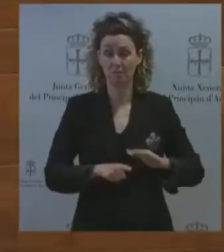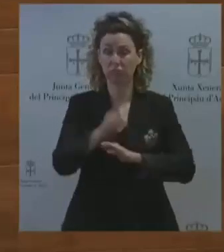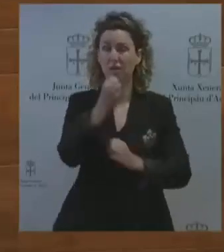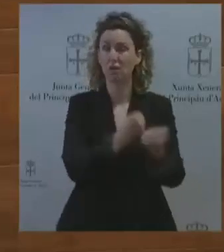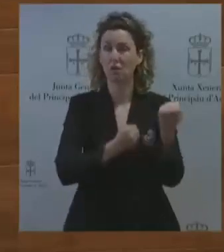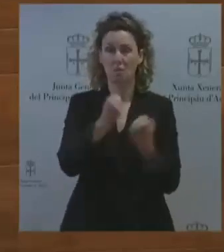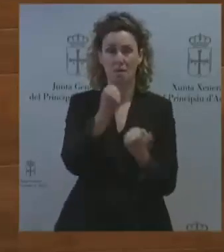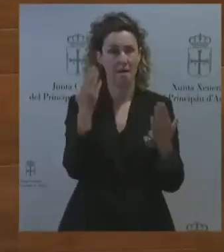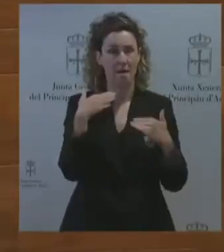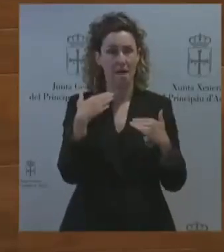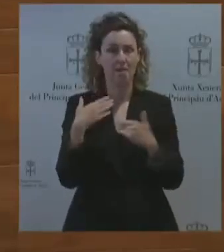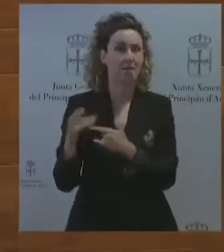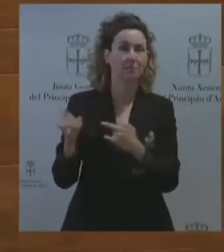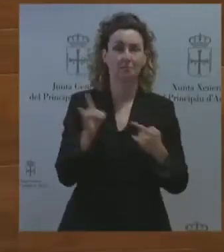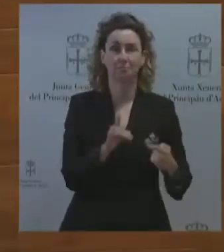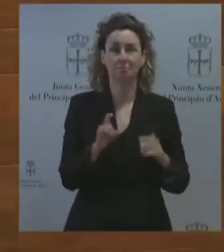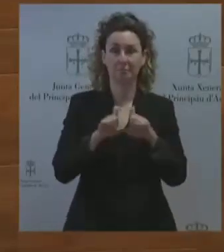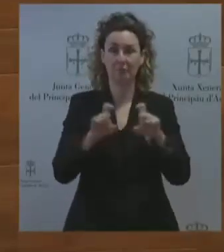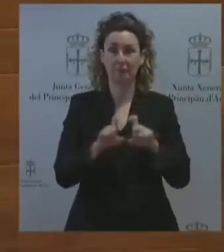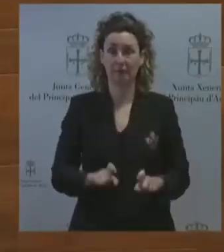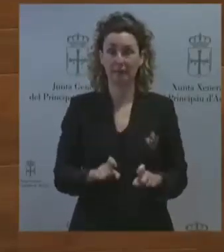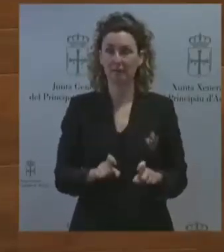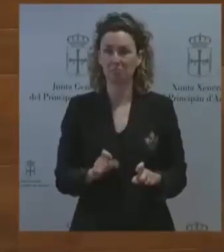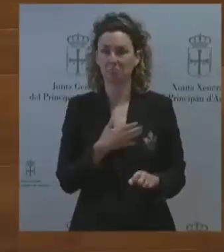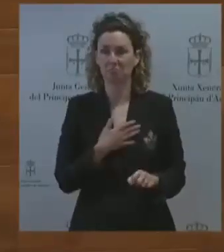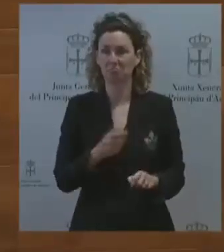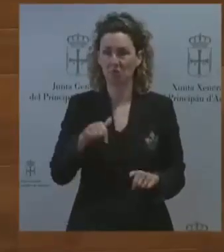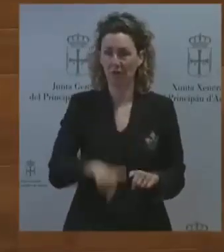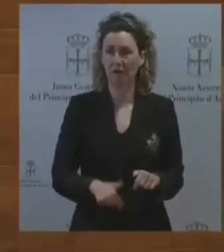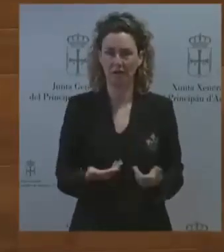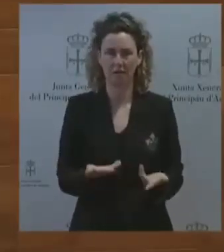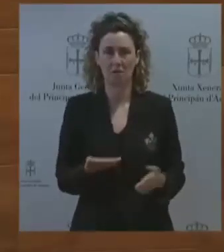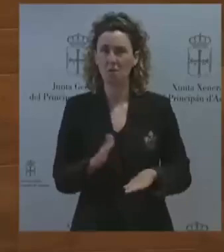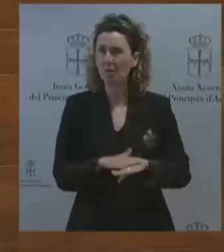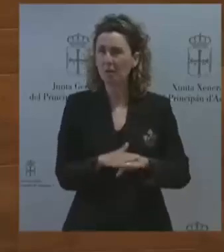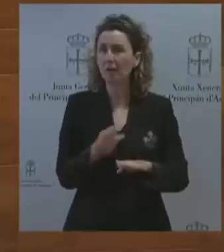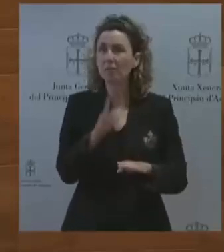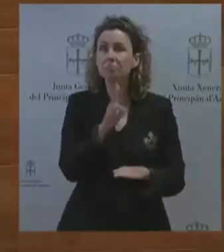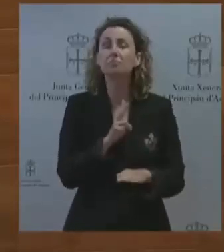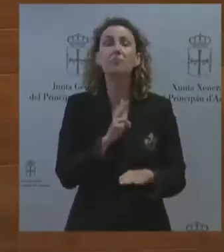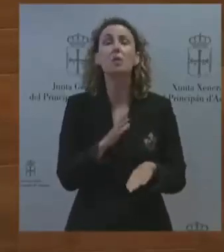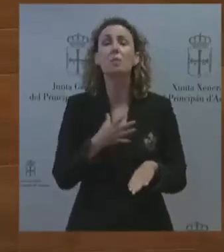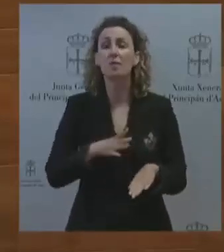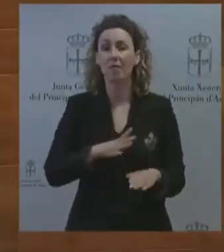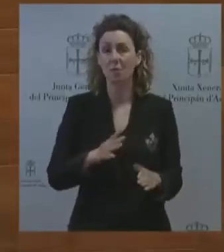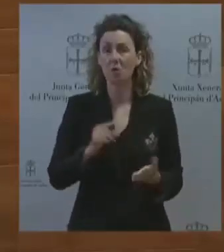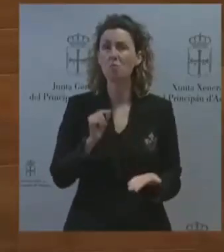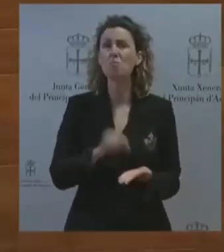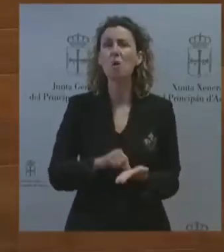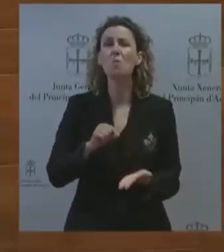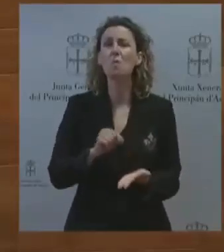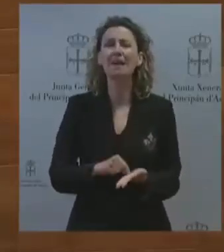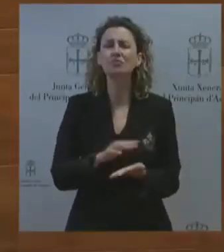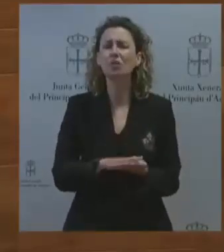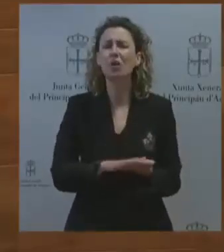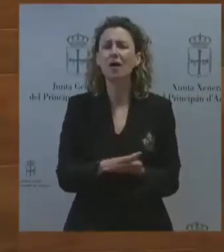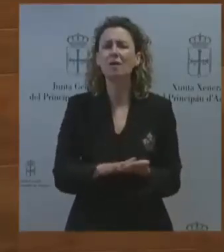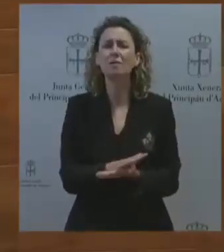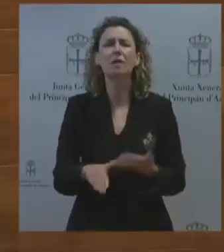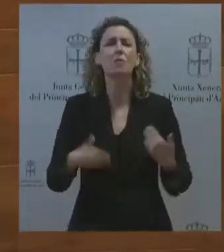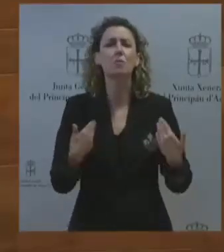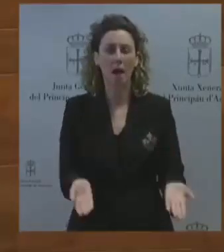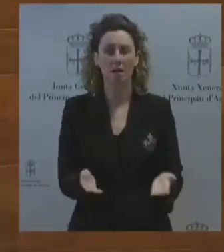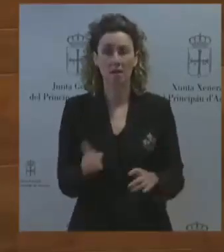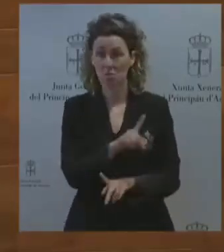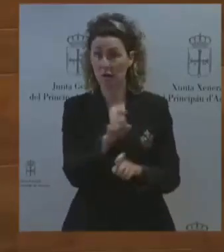nuevos inversores. Señor Barbón, díganos, por favor, de qué momento habla y, sobre todo, una pregunta muy importante,